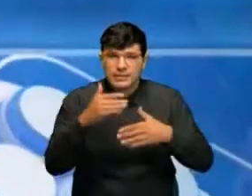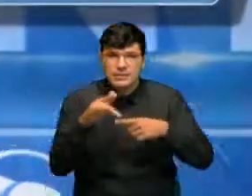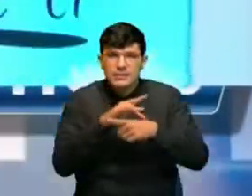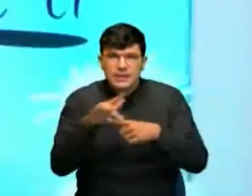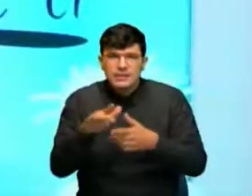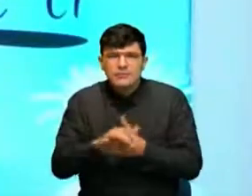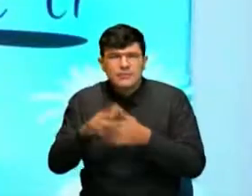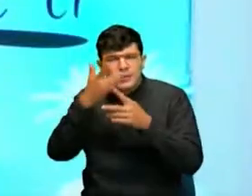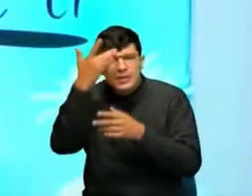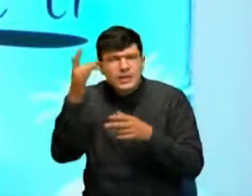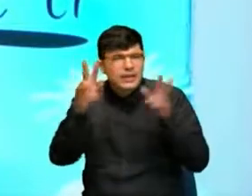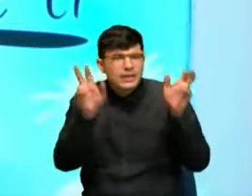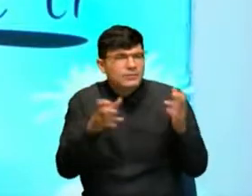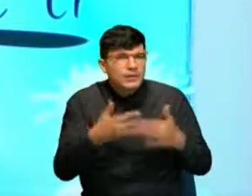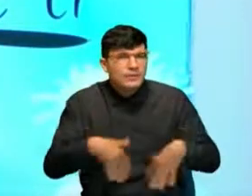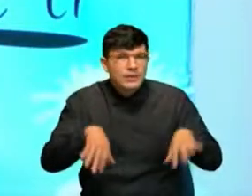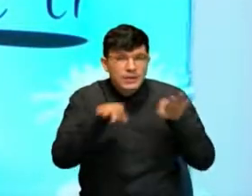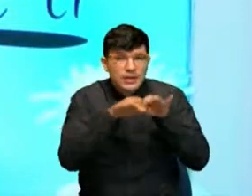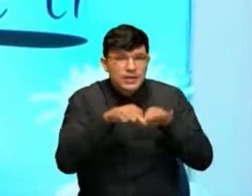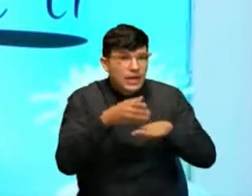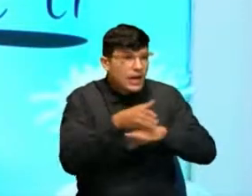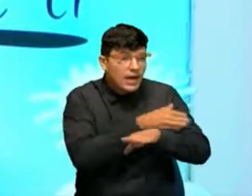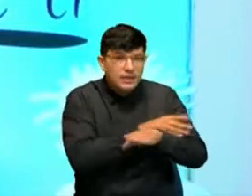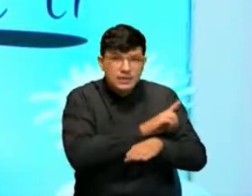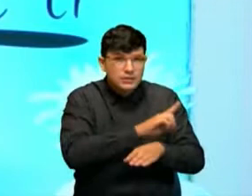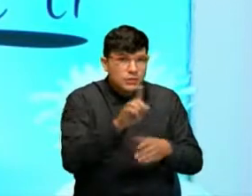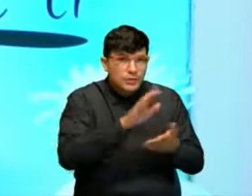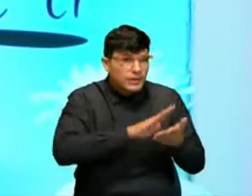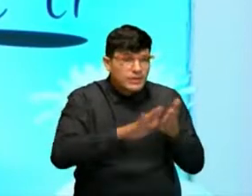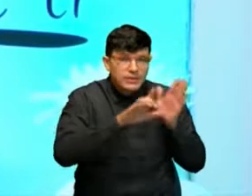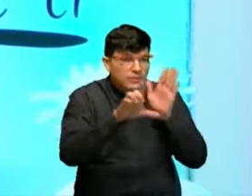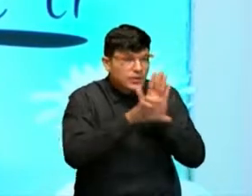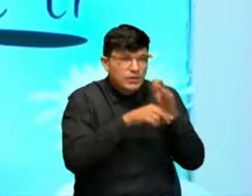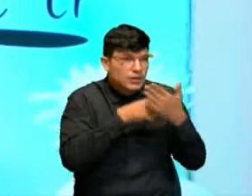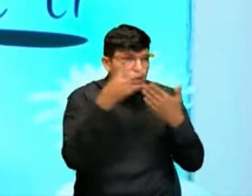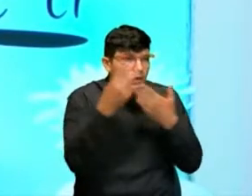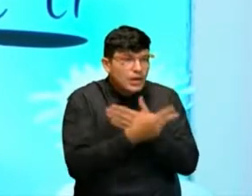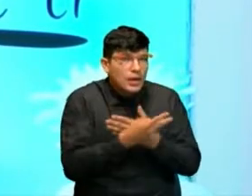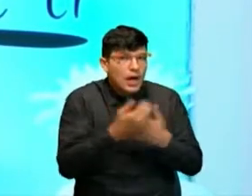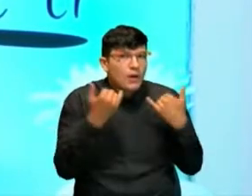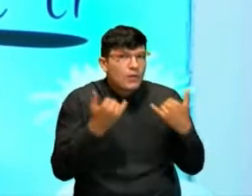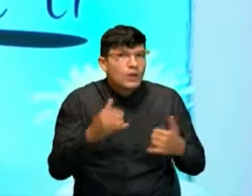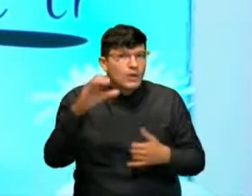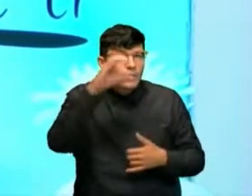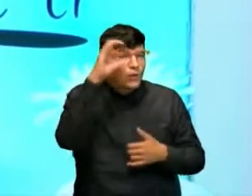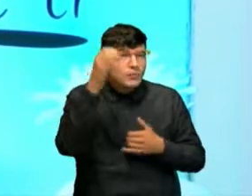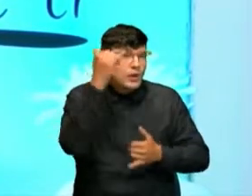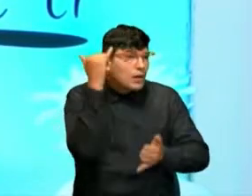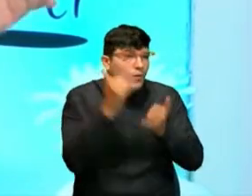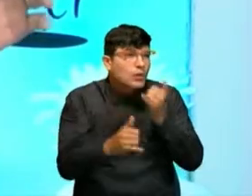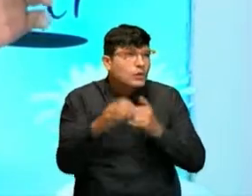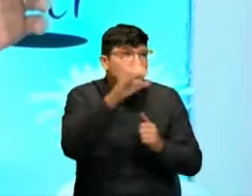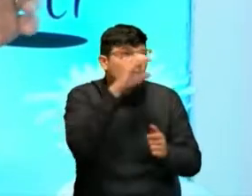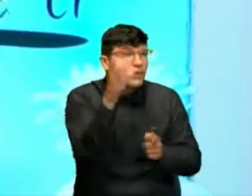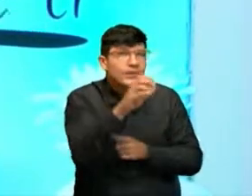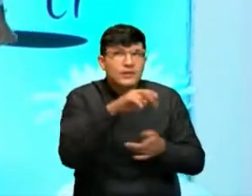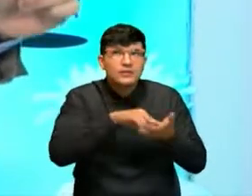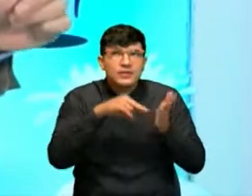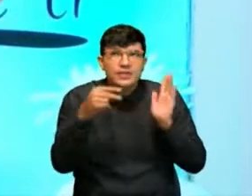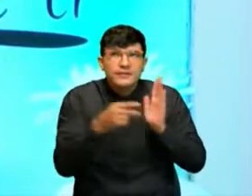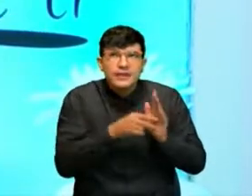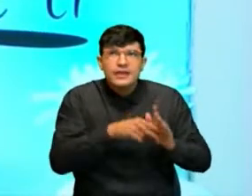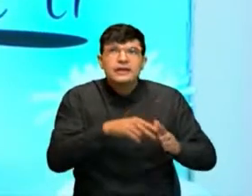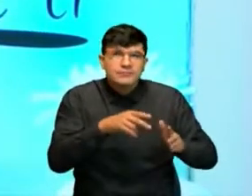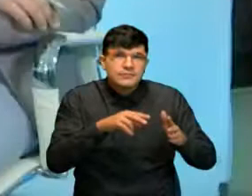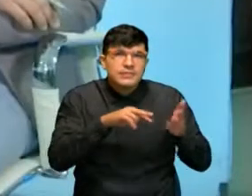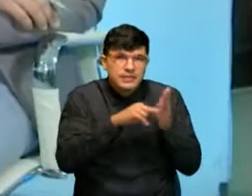qué es importante? Sin haber aprobado ese proyecto de ley, Colombia habría conectado el último colombiano, que eso significa cerrar